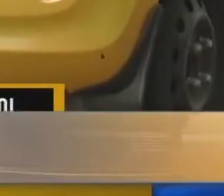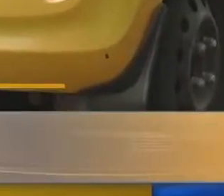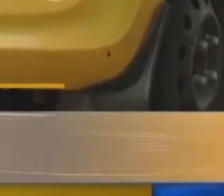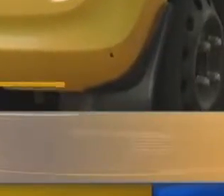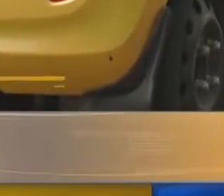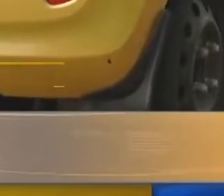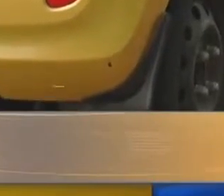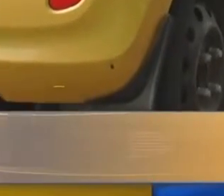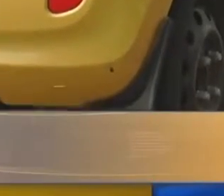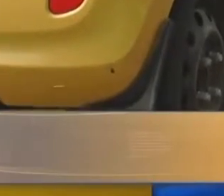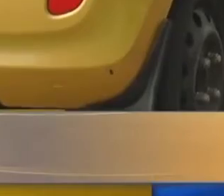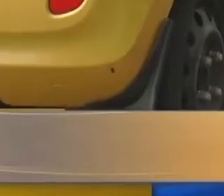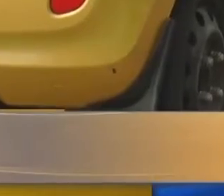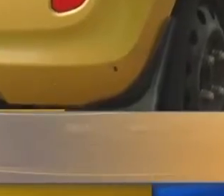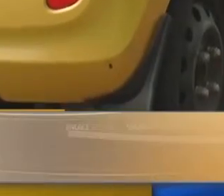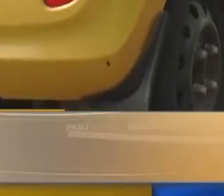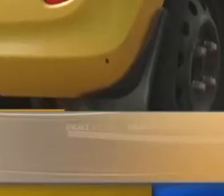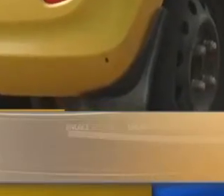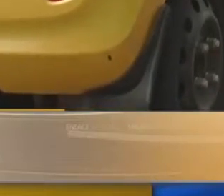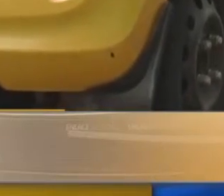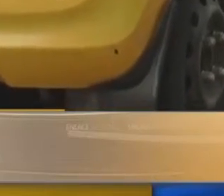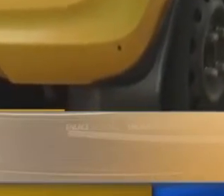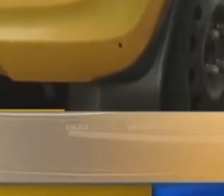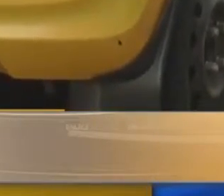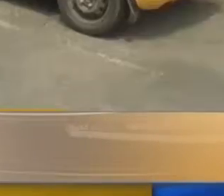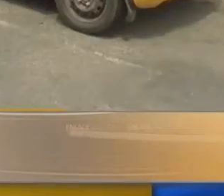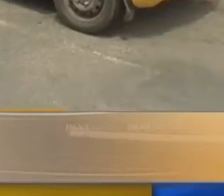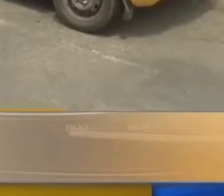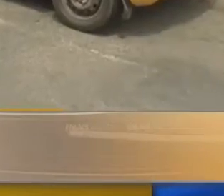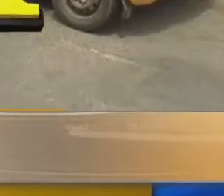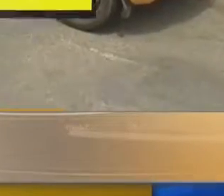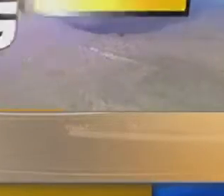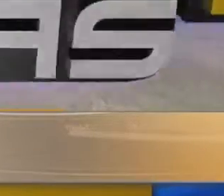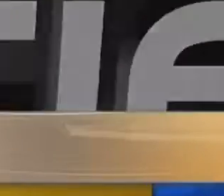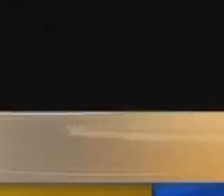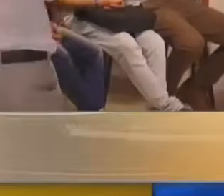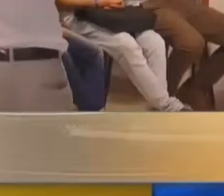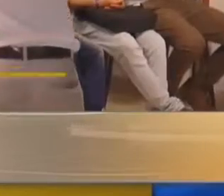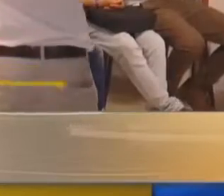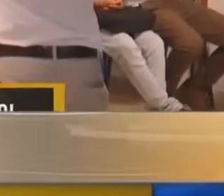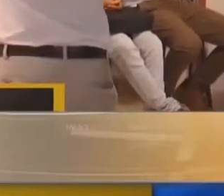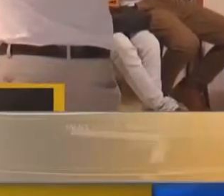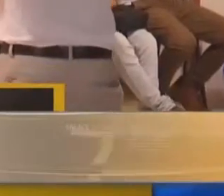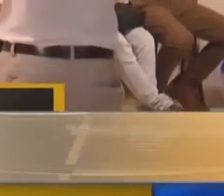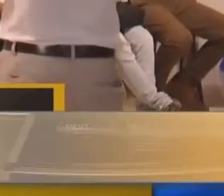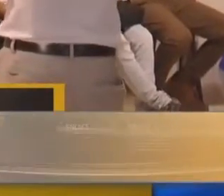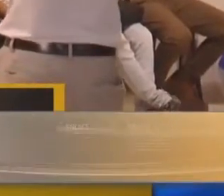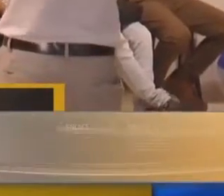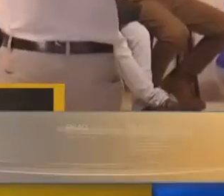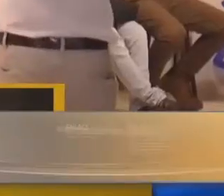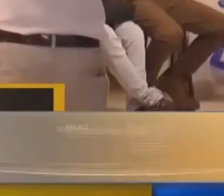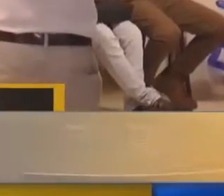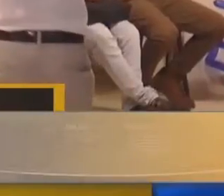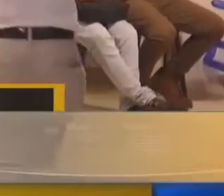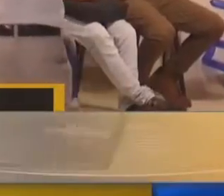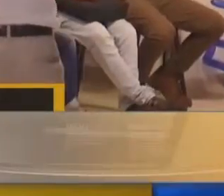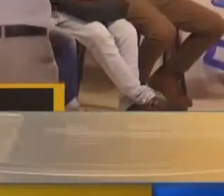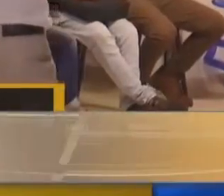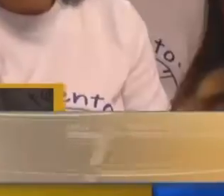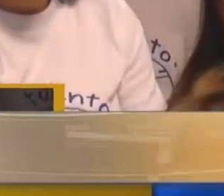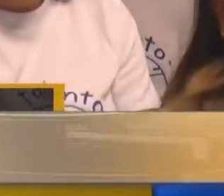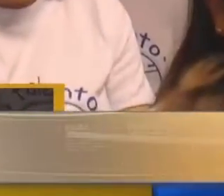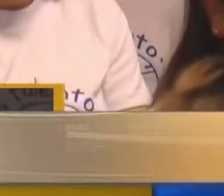El taxista abrió la puerta del vehículo sin percatarse que el joven venía en camino. 200 jóvenes barranqueños tendrán la